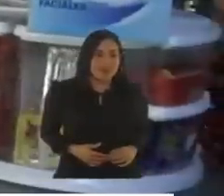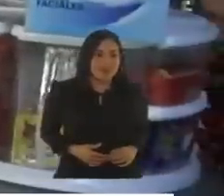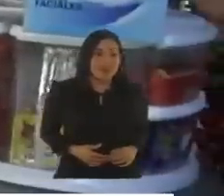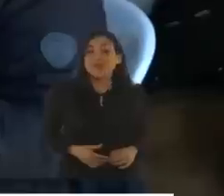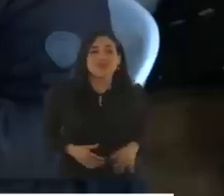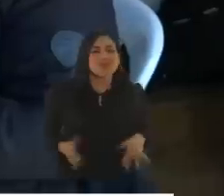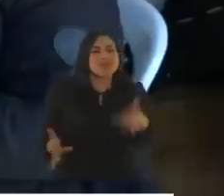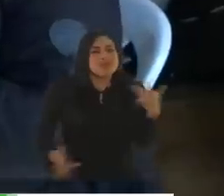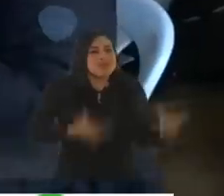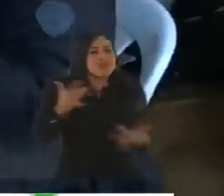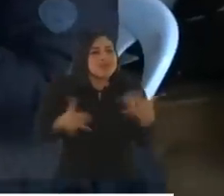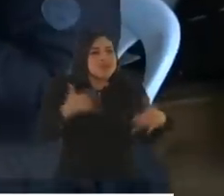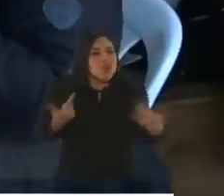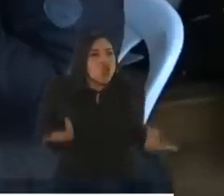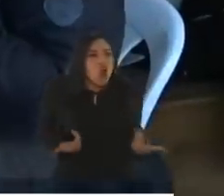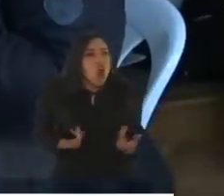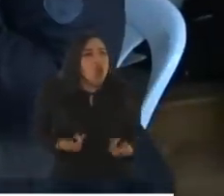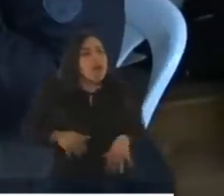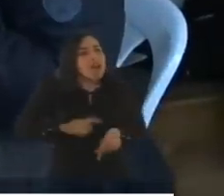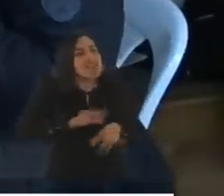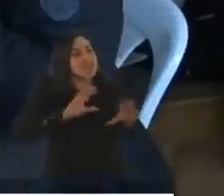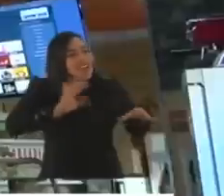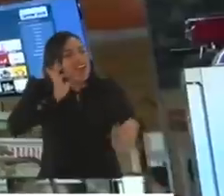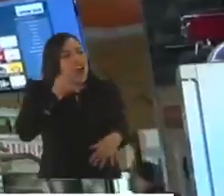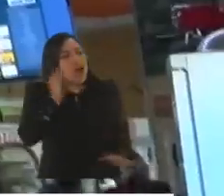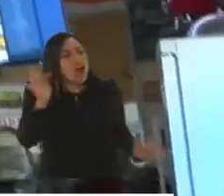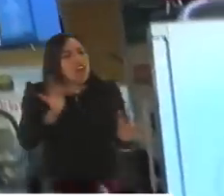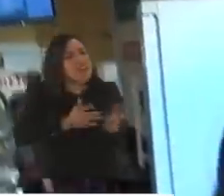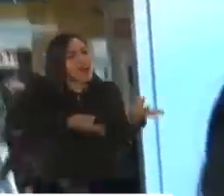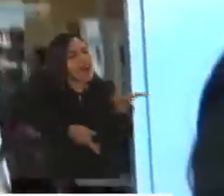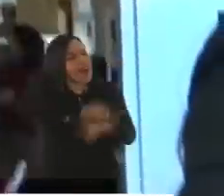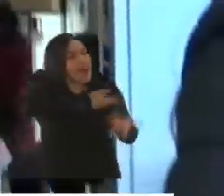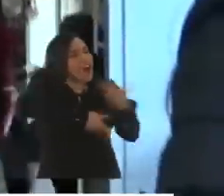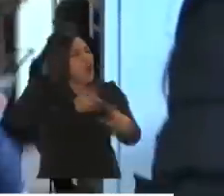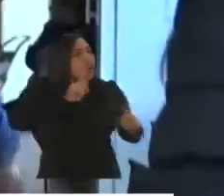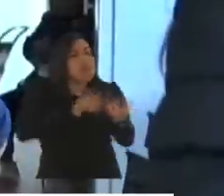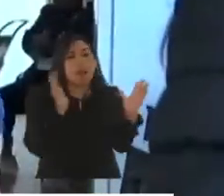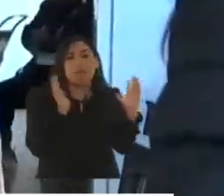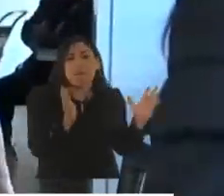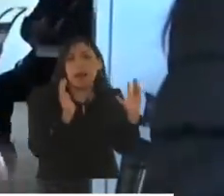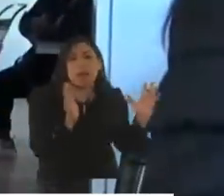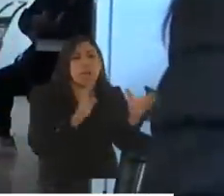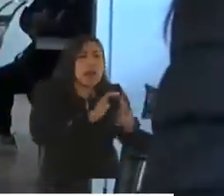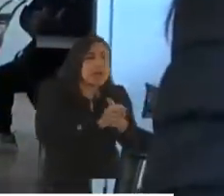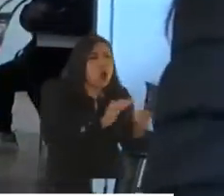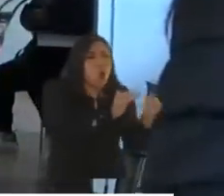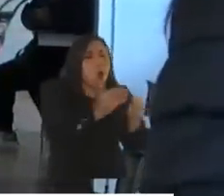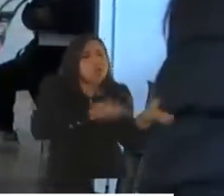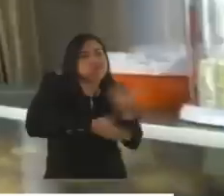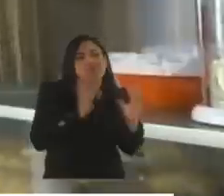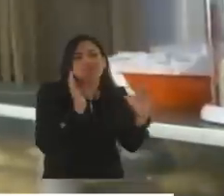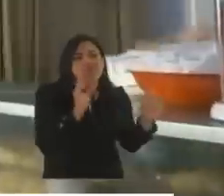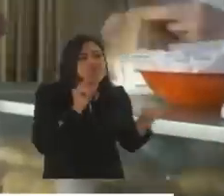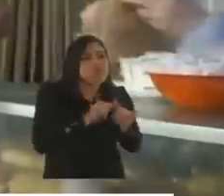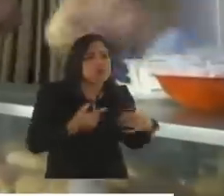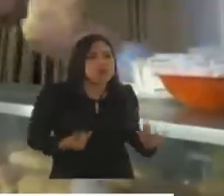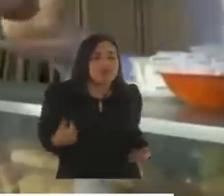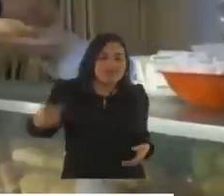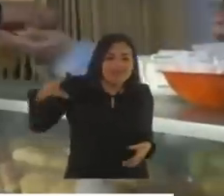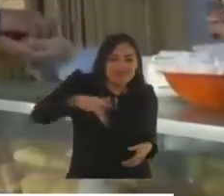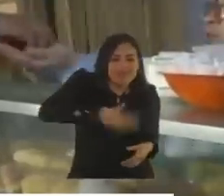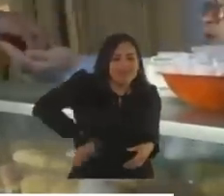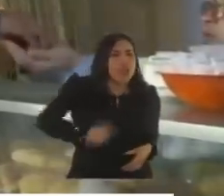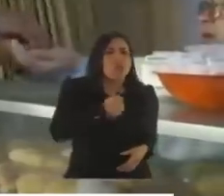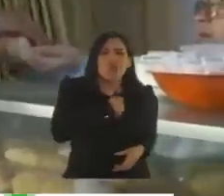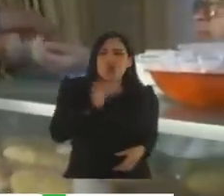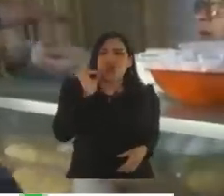Es alegrarse el alma a través de los ratos de café dedicados a hablar, simplemente a hablar, con amigos y vecinos. Riquísimo todo, la verdad que me